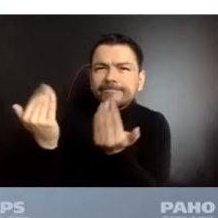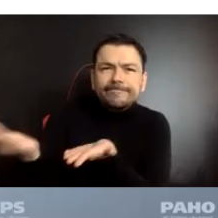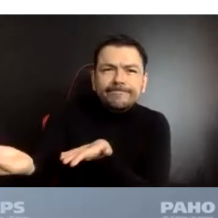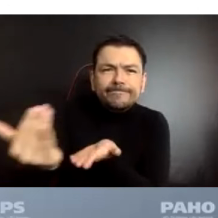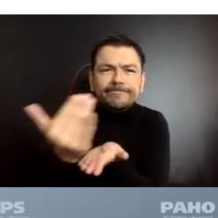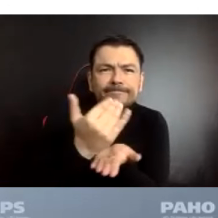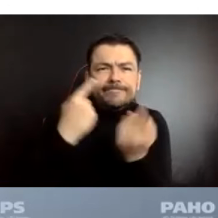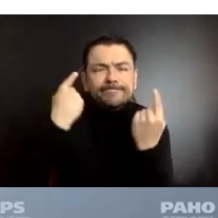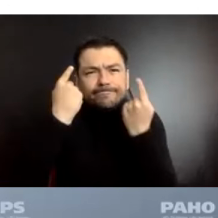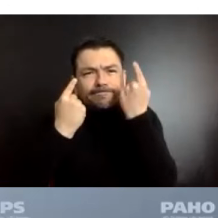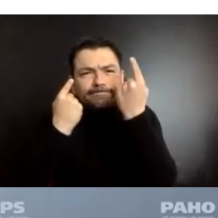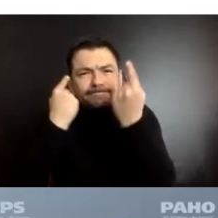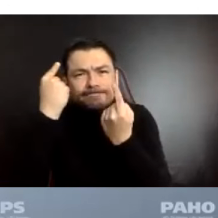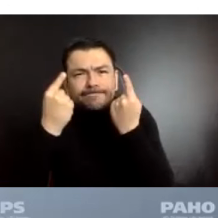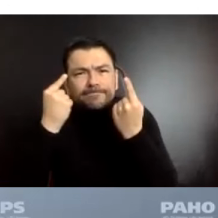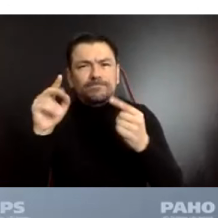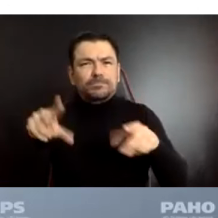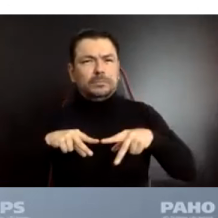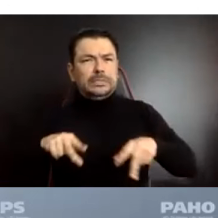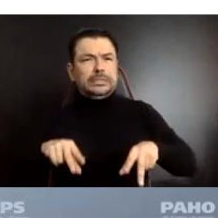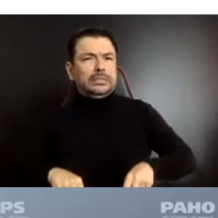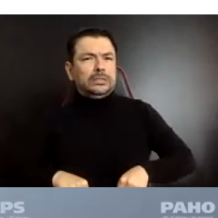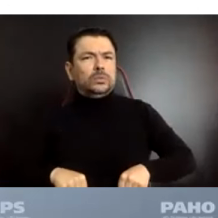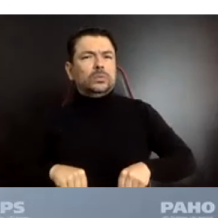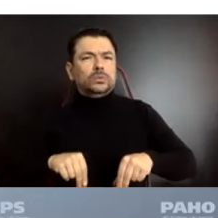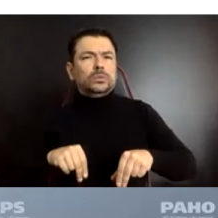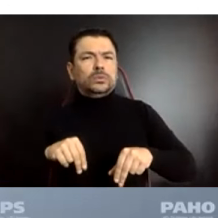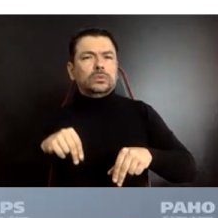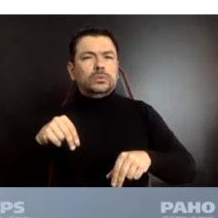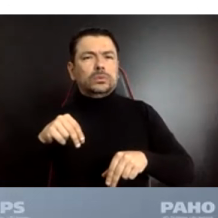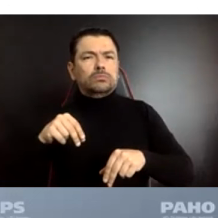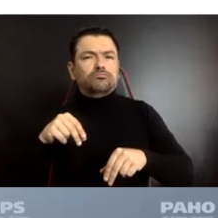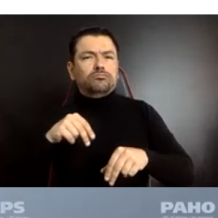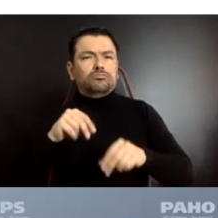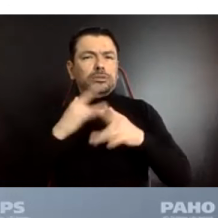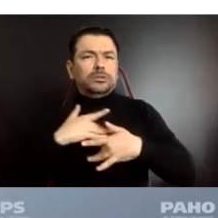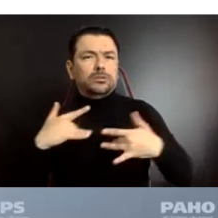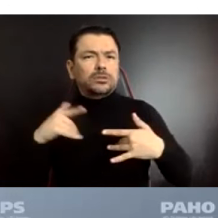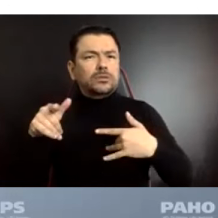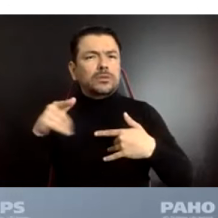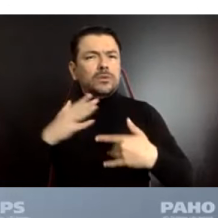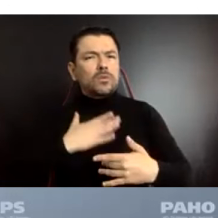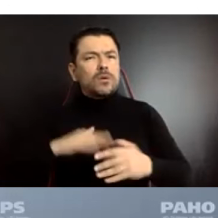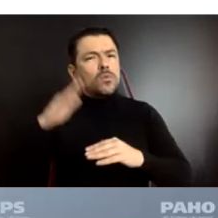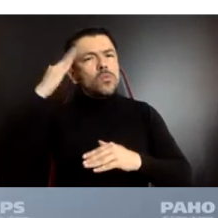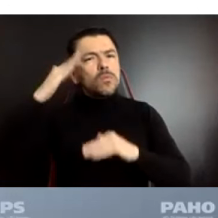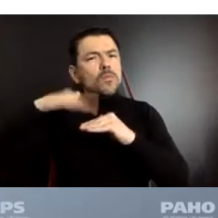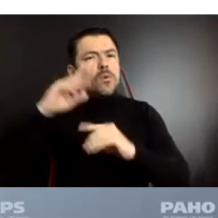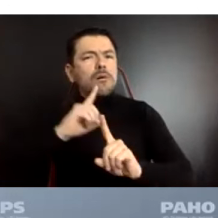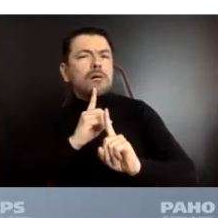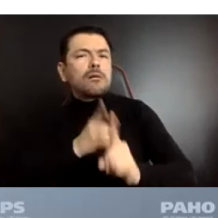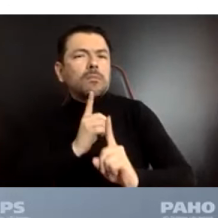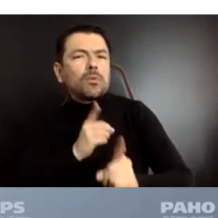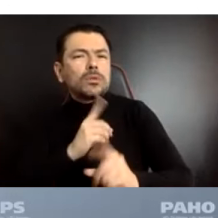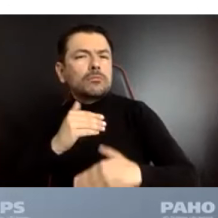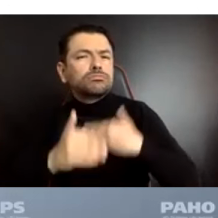mis respuestas a casi todos ellos es, ministro, usted es el primer y máximo responsable